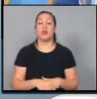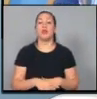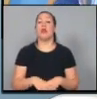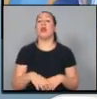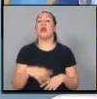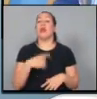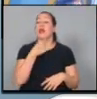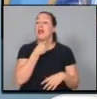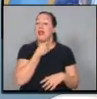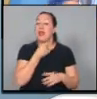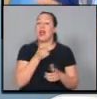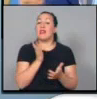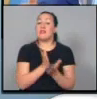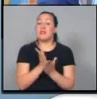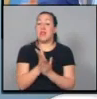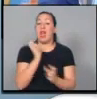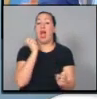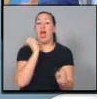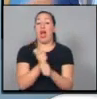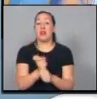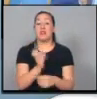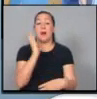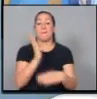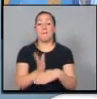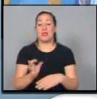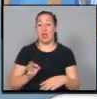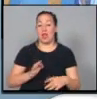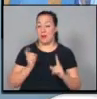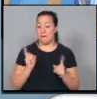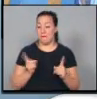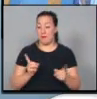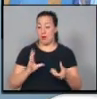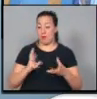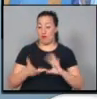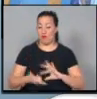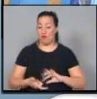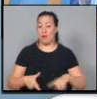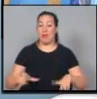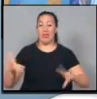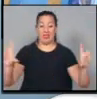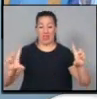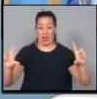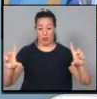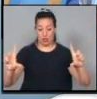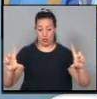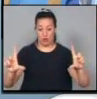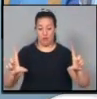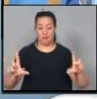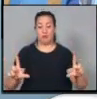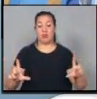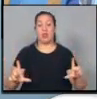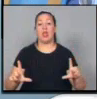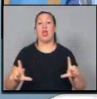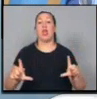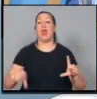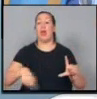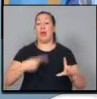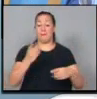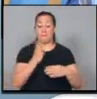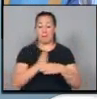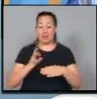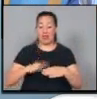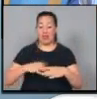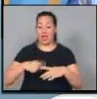siga tal cual estaba hasta mitad de año, de la misma manera, el mismo esquema de televisación, y que a partir de mitad de año